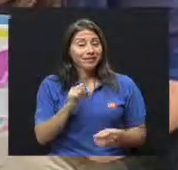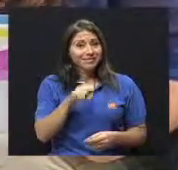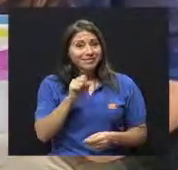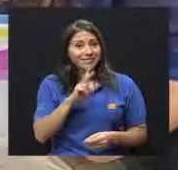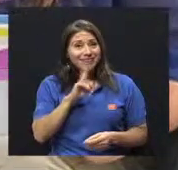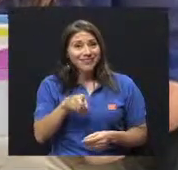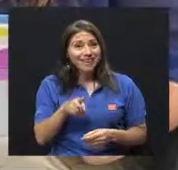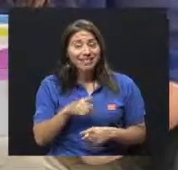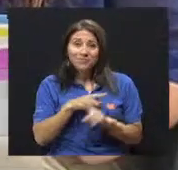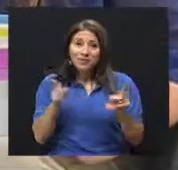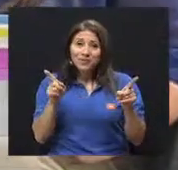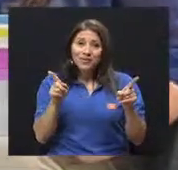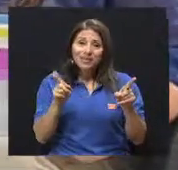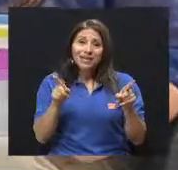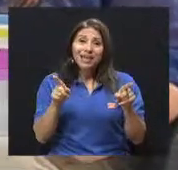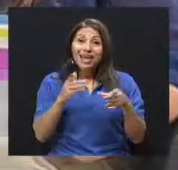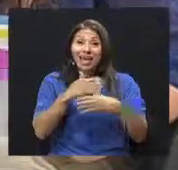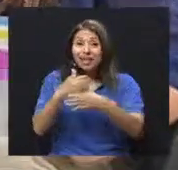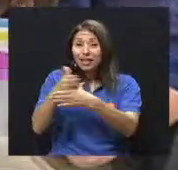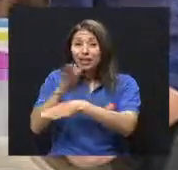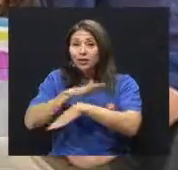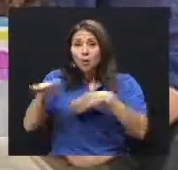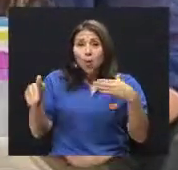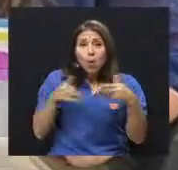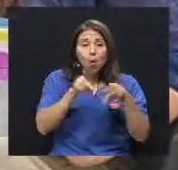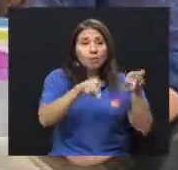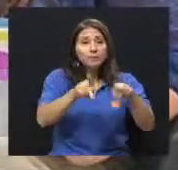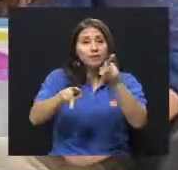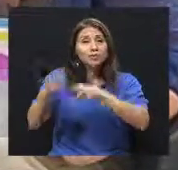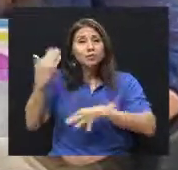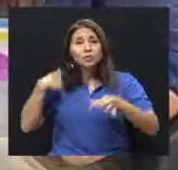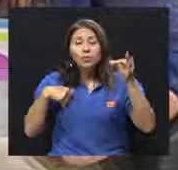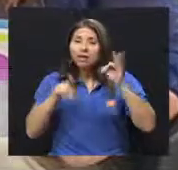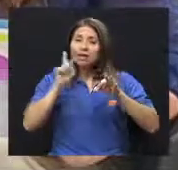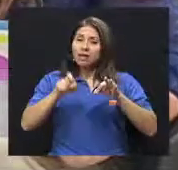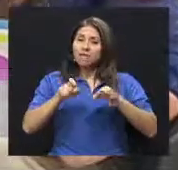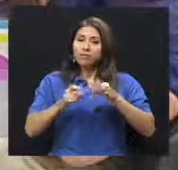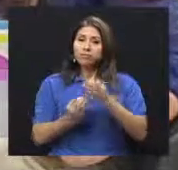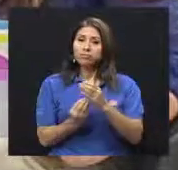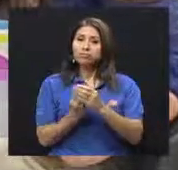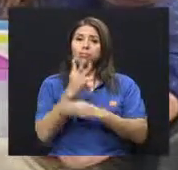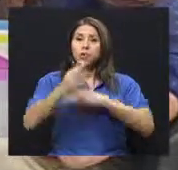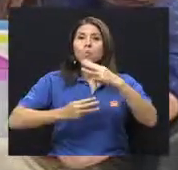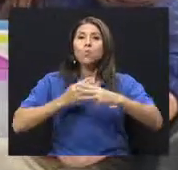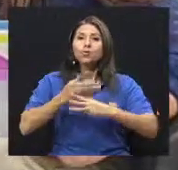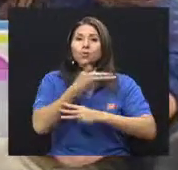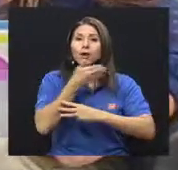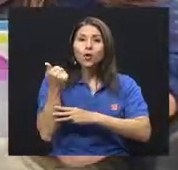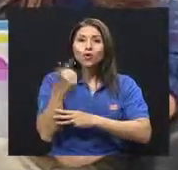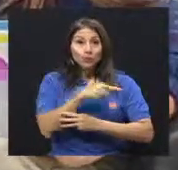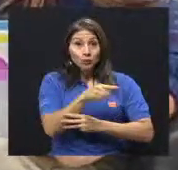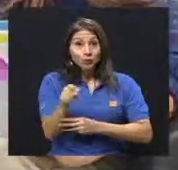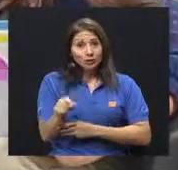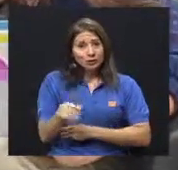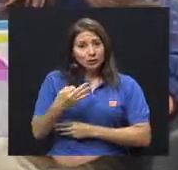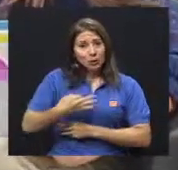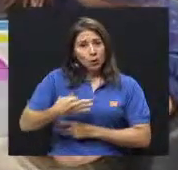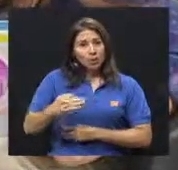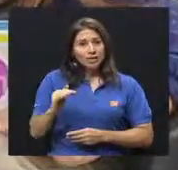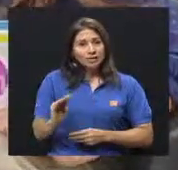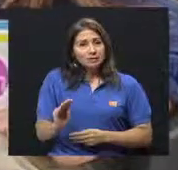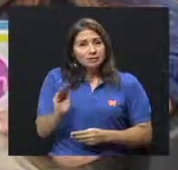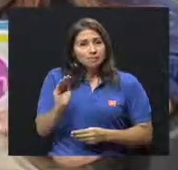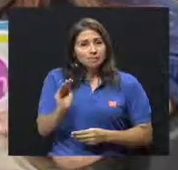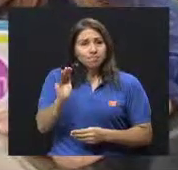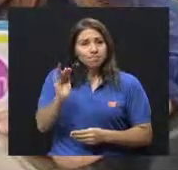Jimena, sí, ¿verdad? Pero hay que hacer, entre todos y todas hay que construir un mundo mejor. De eso se trata. Ustedes que van para grandes todos